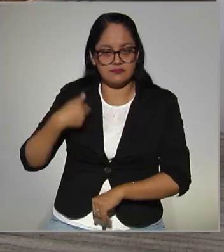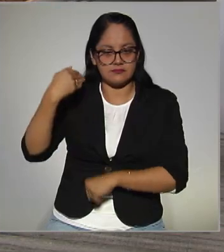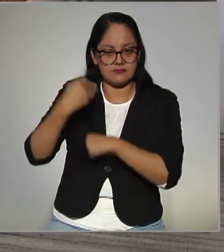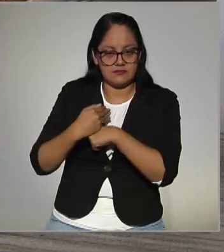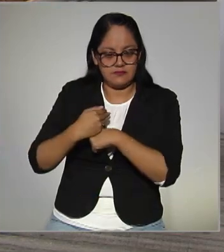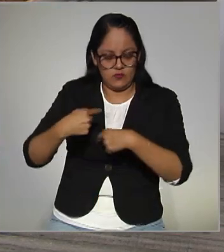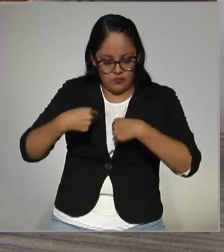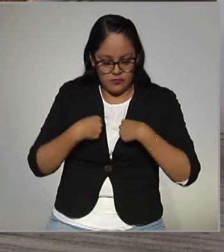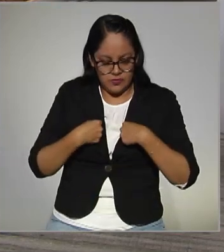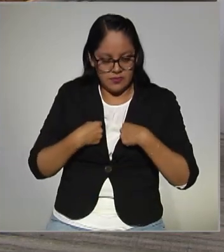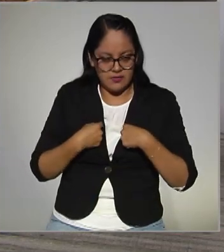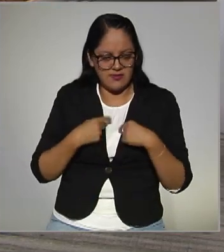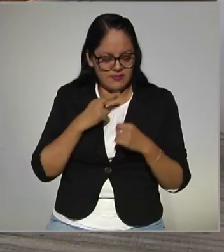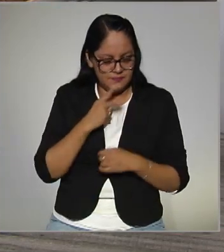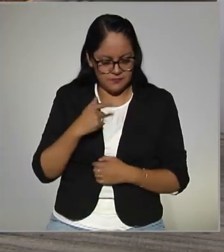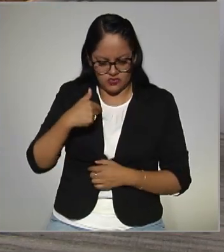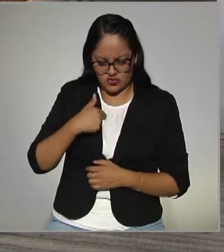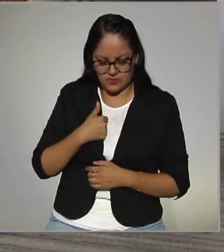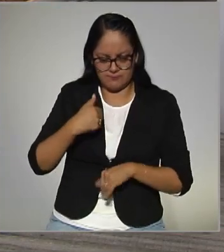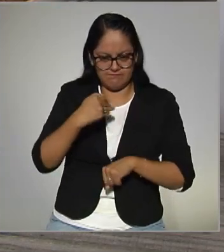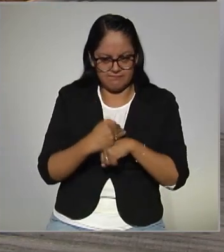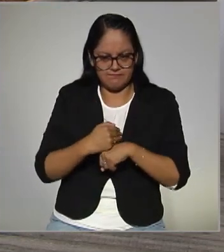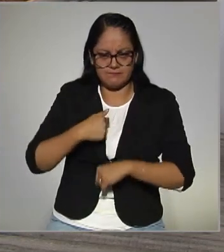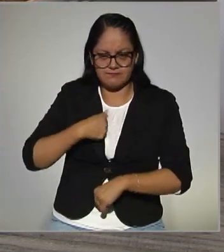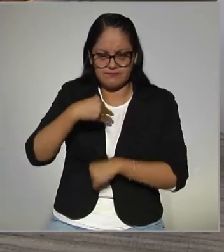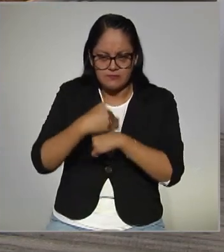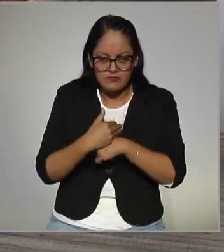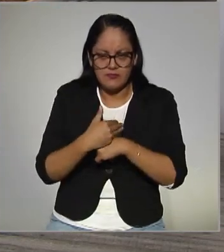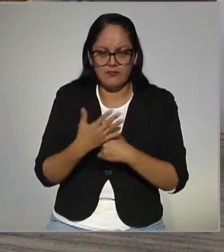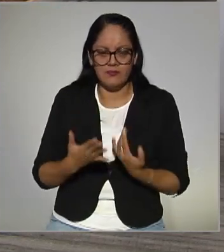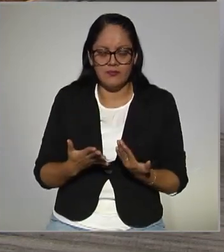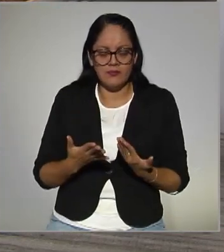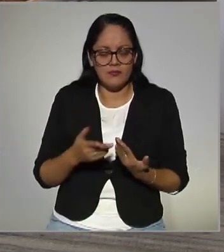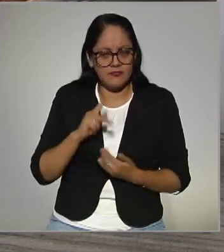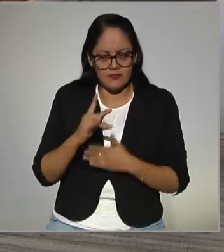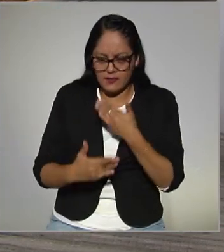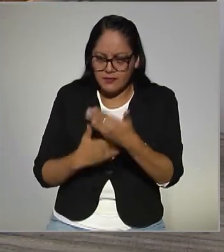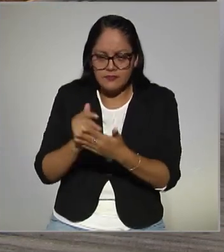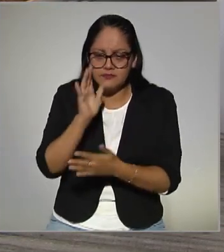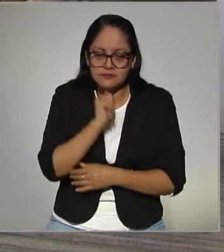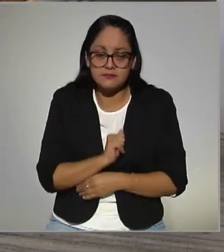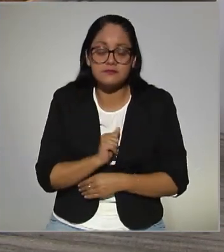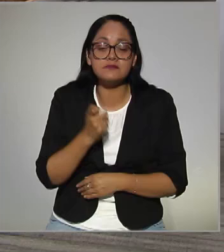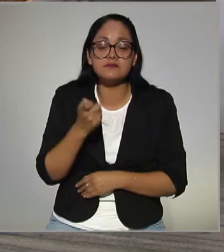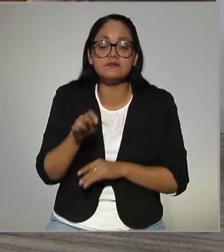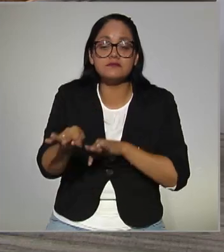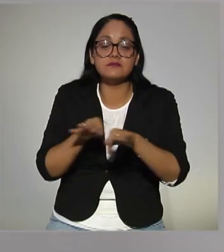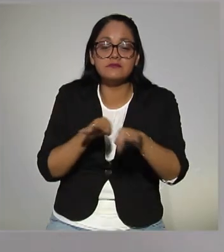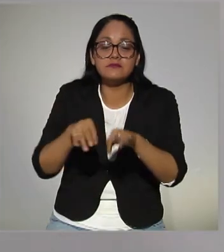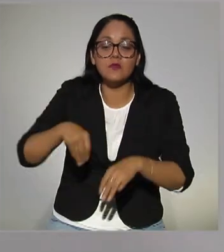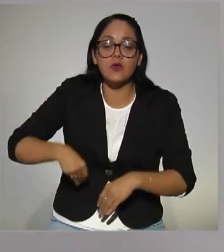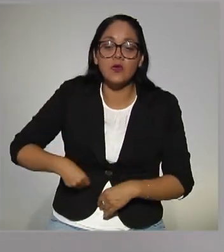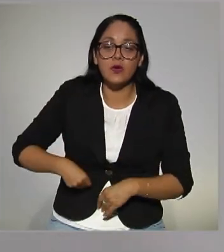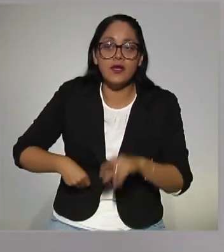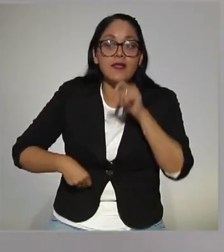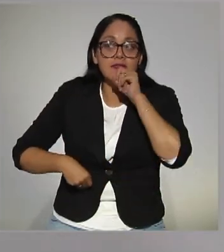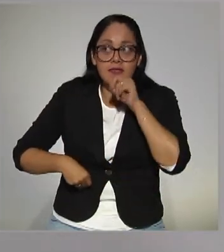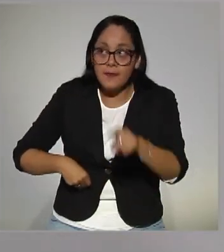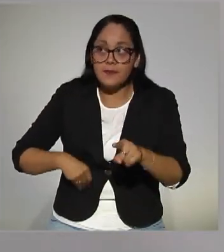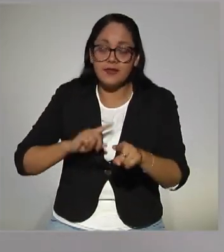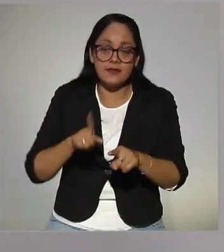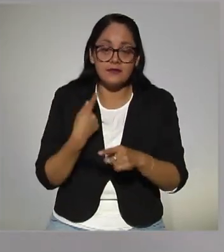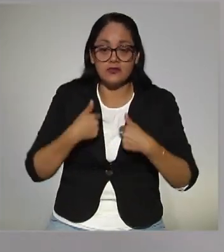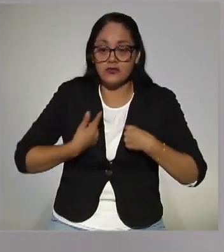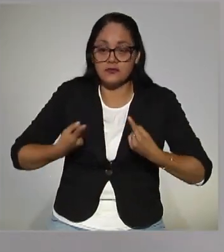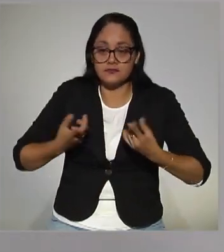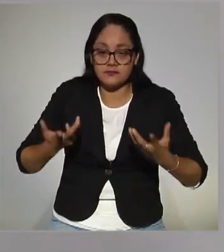si nos quedamos nada más en me castigo por esto, ella tampoco va a poder avanzar. La función de la culpa al final también es ¿qué puedo